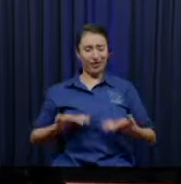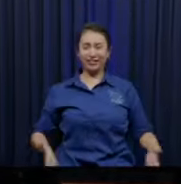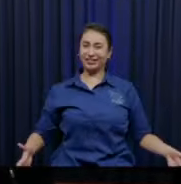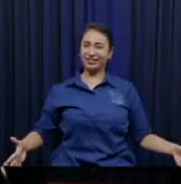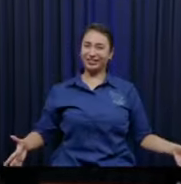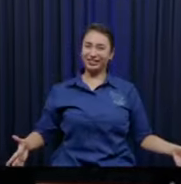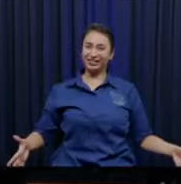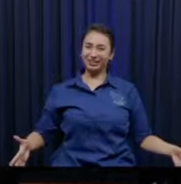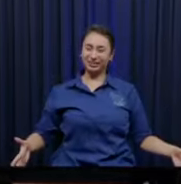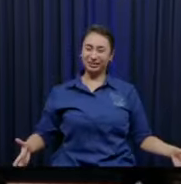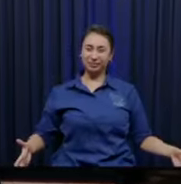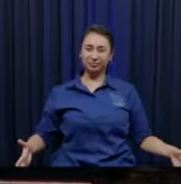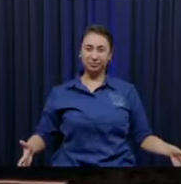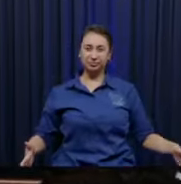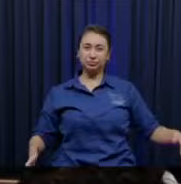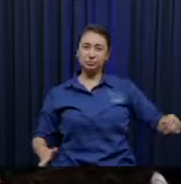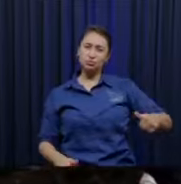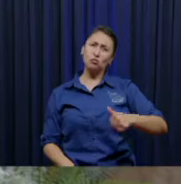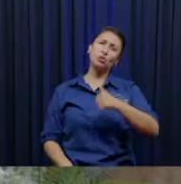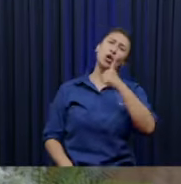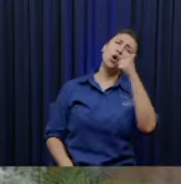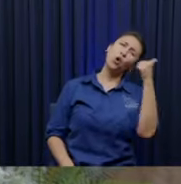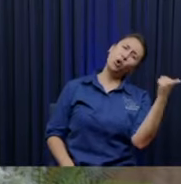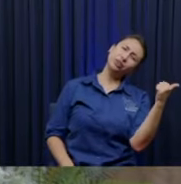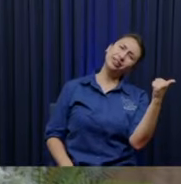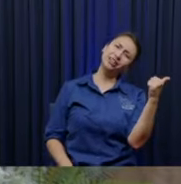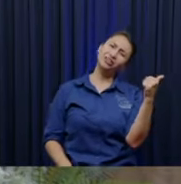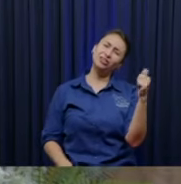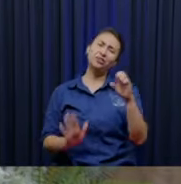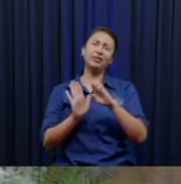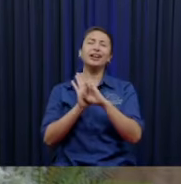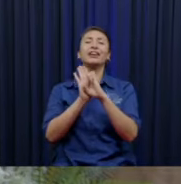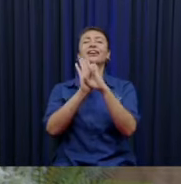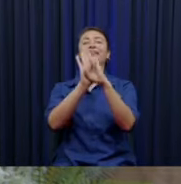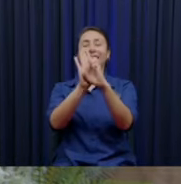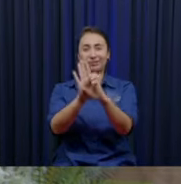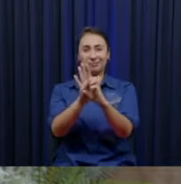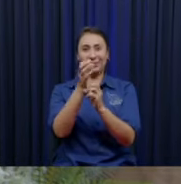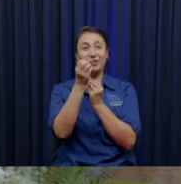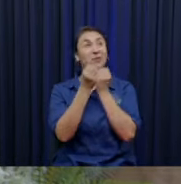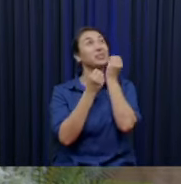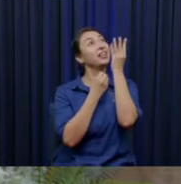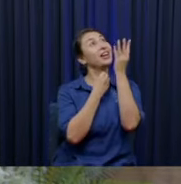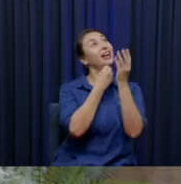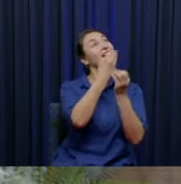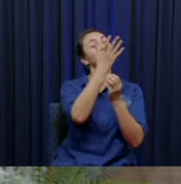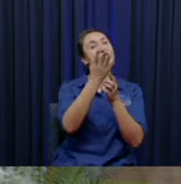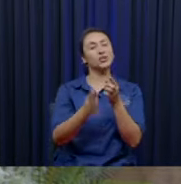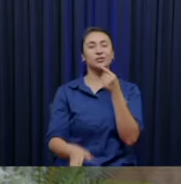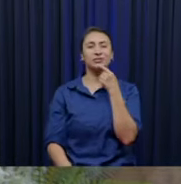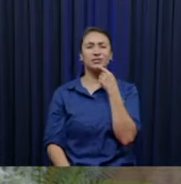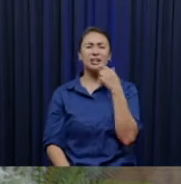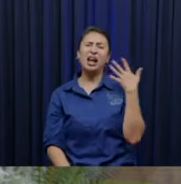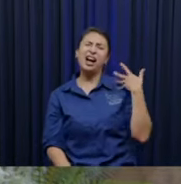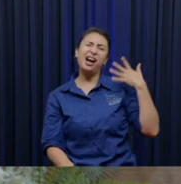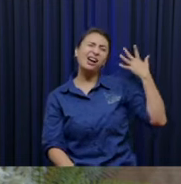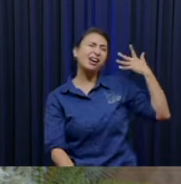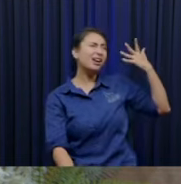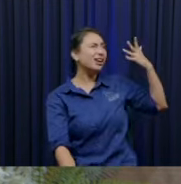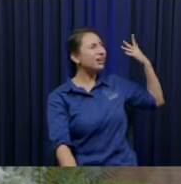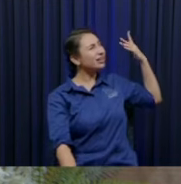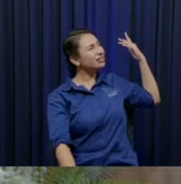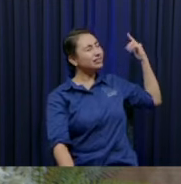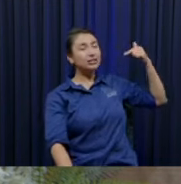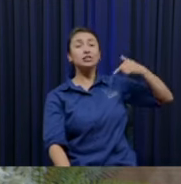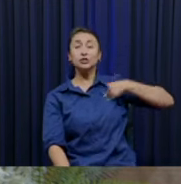Y salió corriendo porque lo perseguían. Yo no sé si era, ¿cómo es que se le llama eso cuando a los alcohólicos les da,